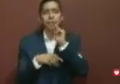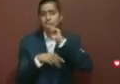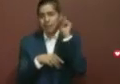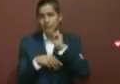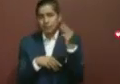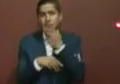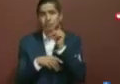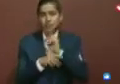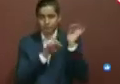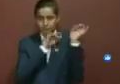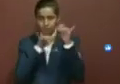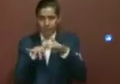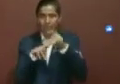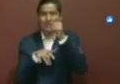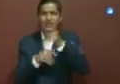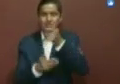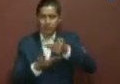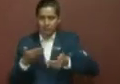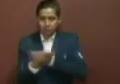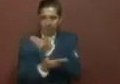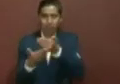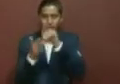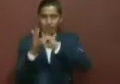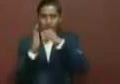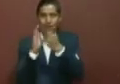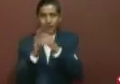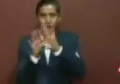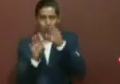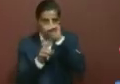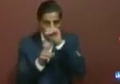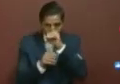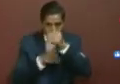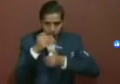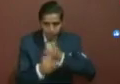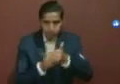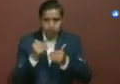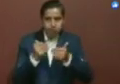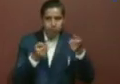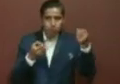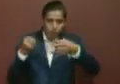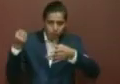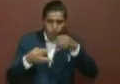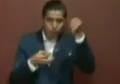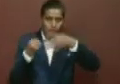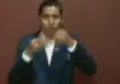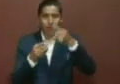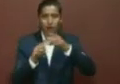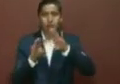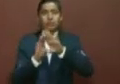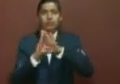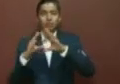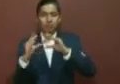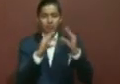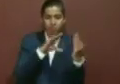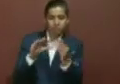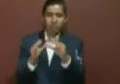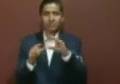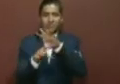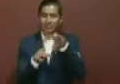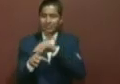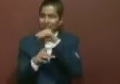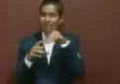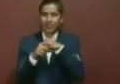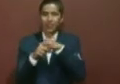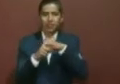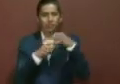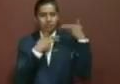michoacanas, y van a estar intercambiando técnicas, desde procesos y conocimientos atávicos, ¿no?, que se han transmitido